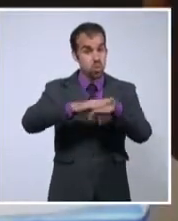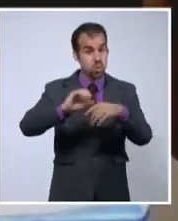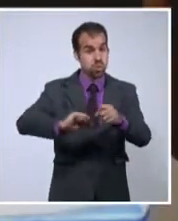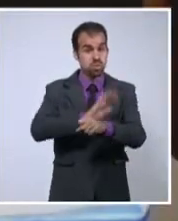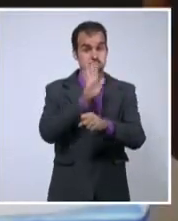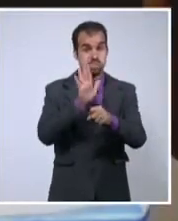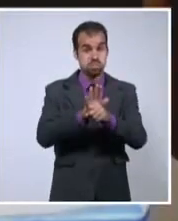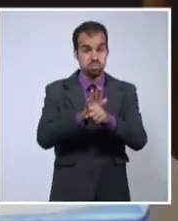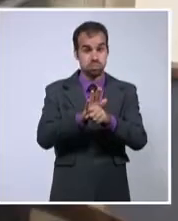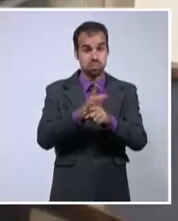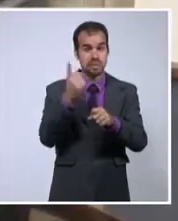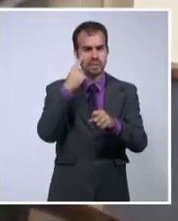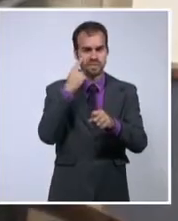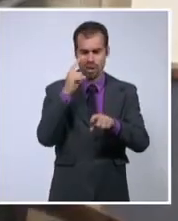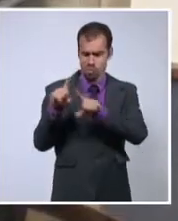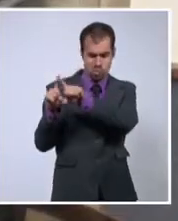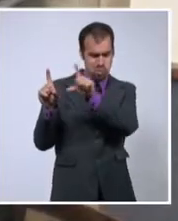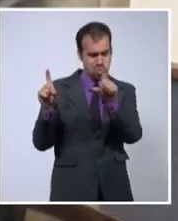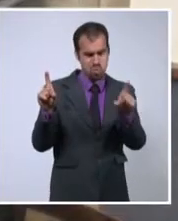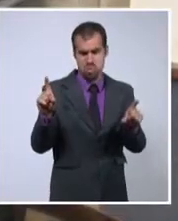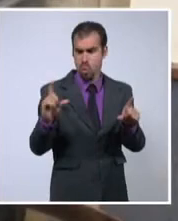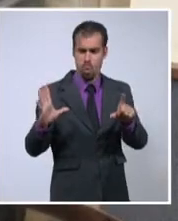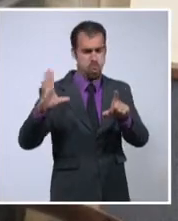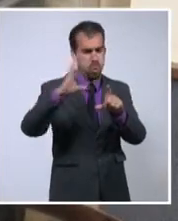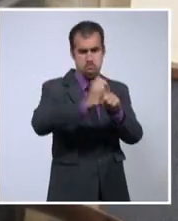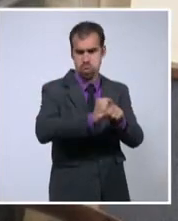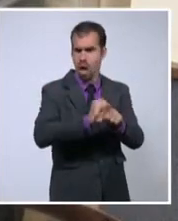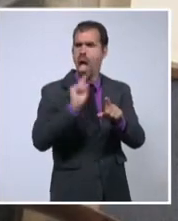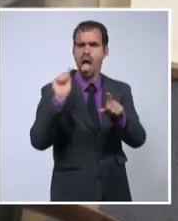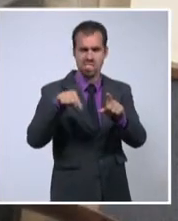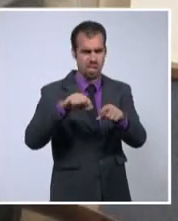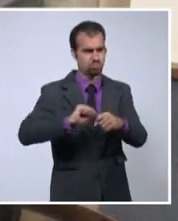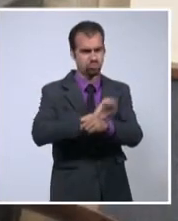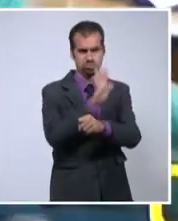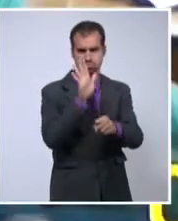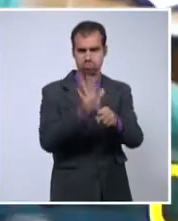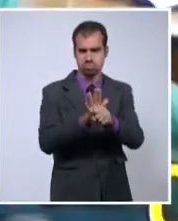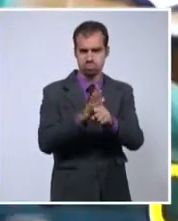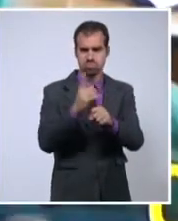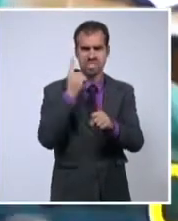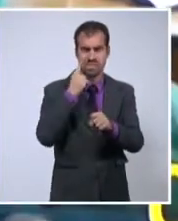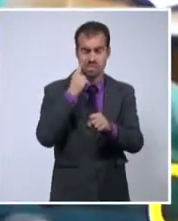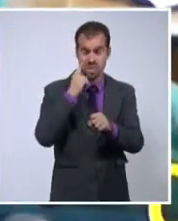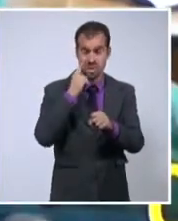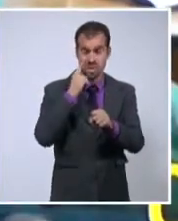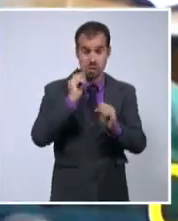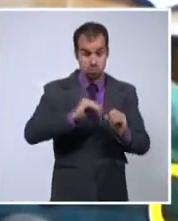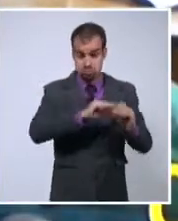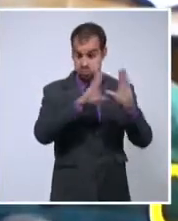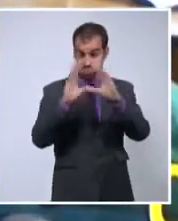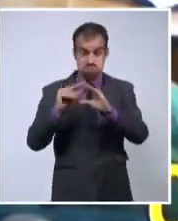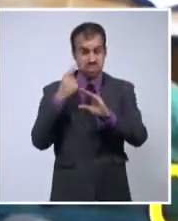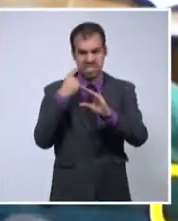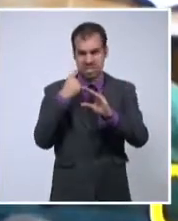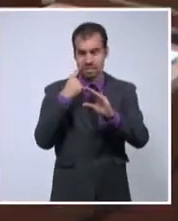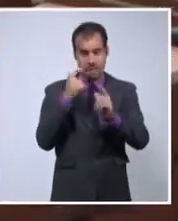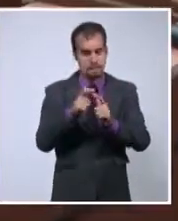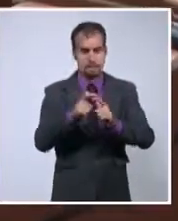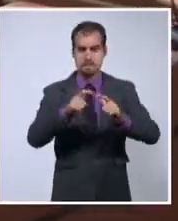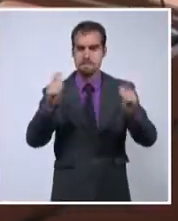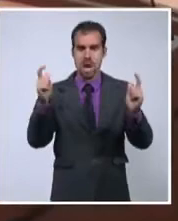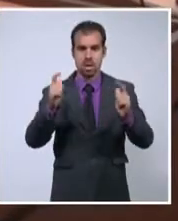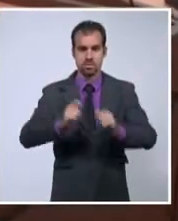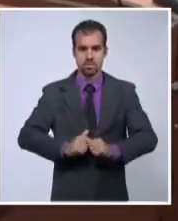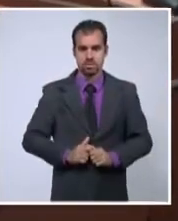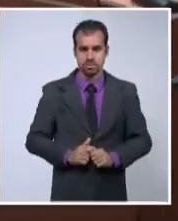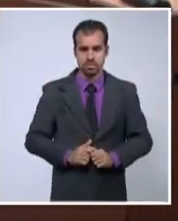disperso en todo el país con niveles de casos activos así como de confirmados en un día sin precedentes en estos 9 meses.